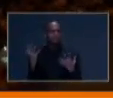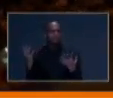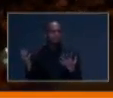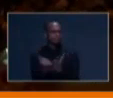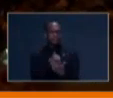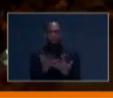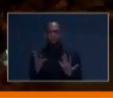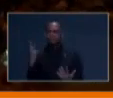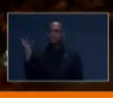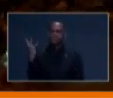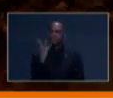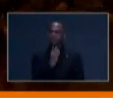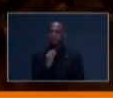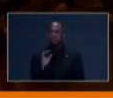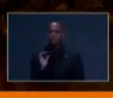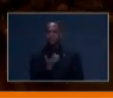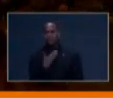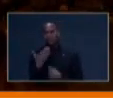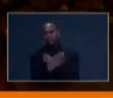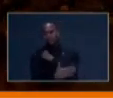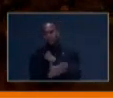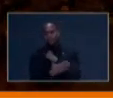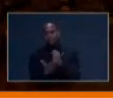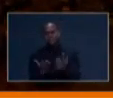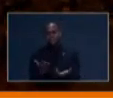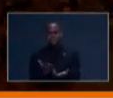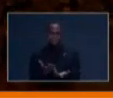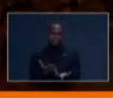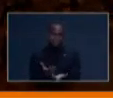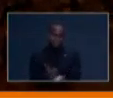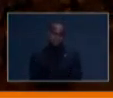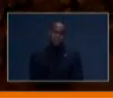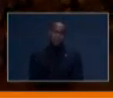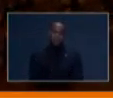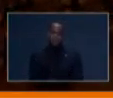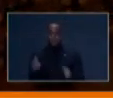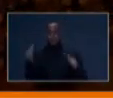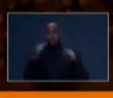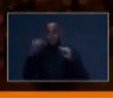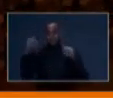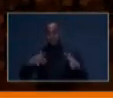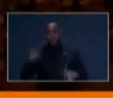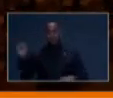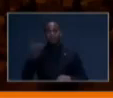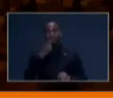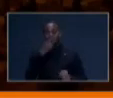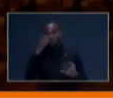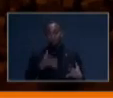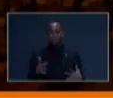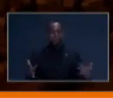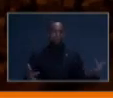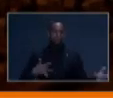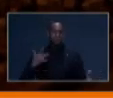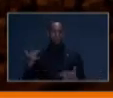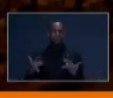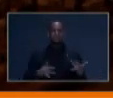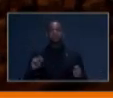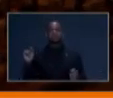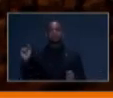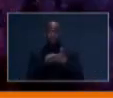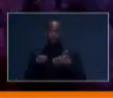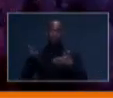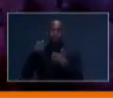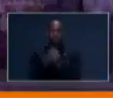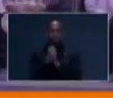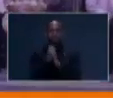y lo primero que usted tiene que someter por ejemplo es el logotipo que se presentó ahí con bombos y platillos del parlante además esteban que es el propio luís